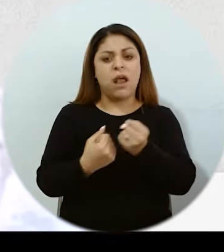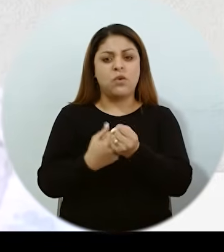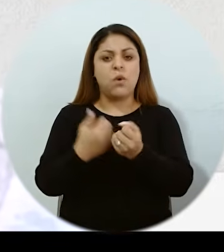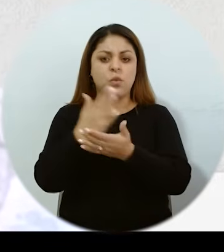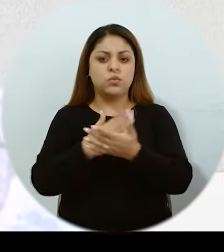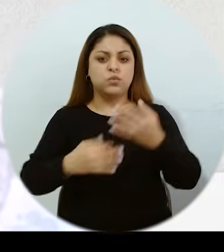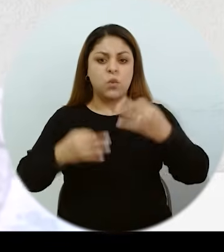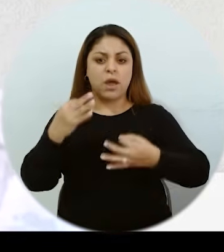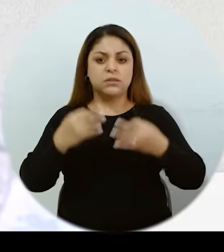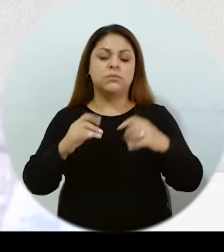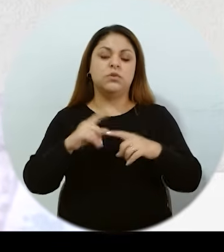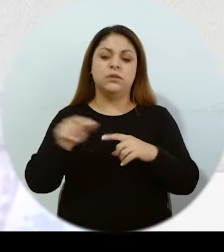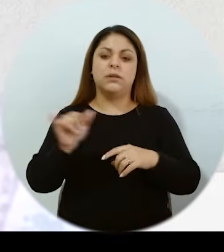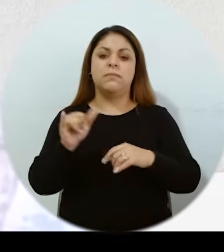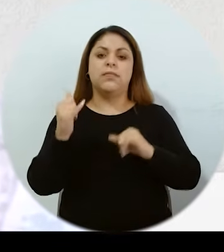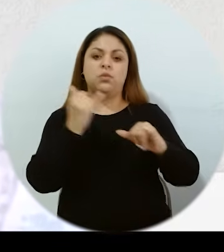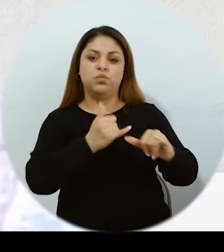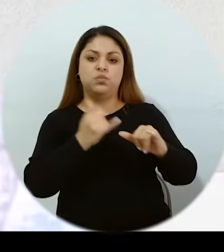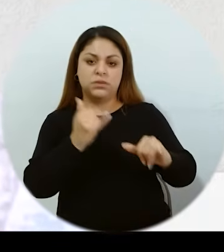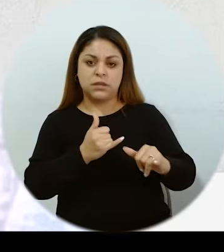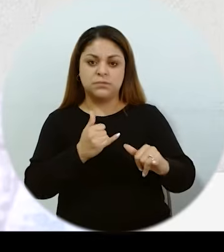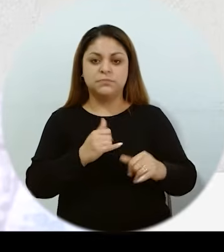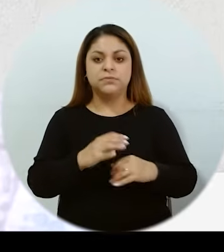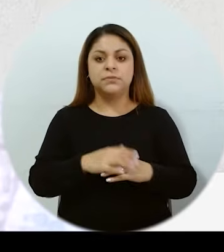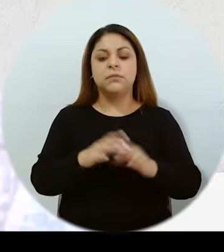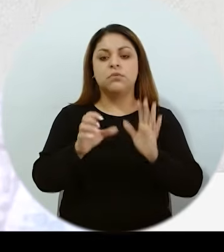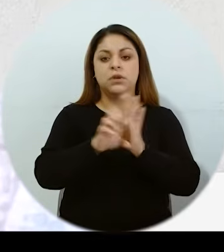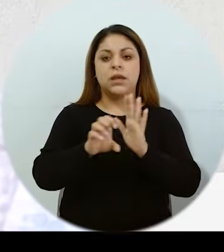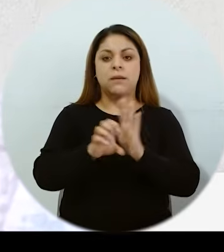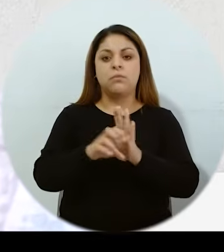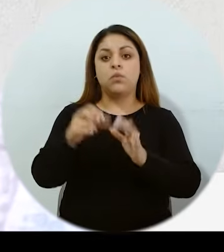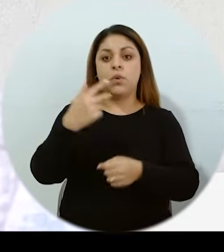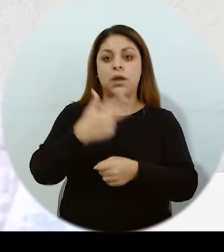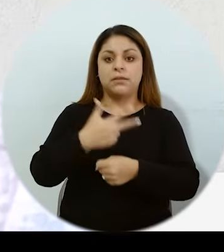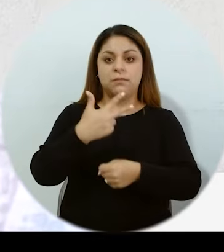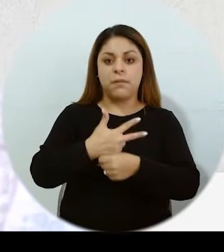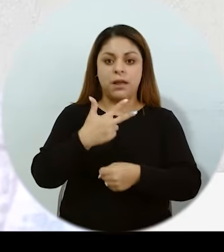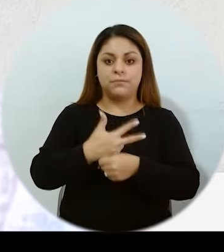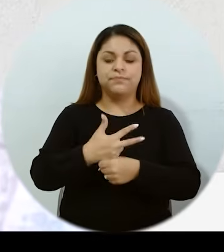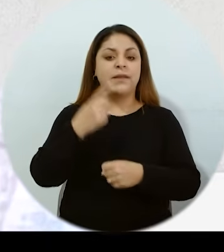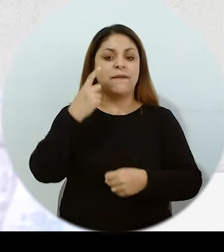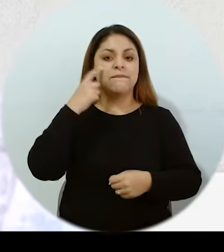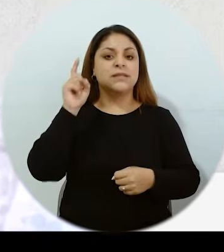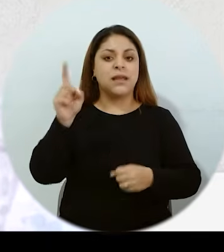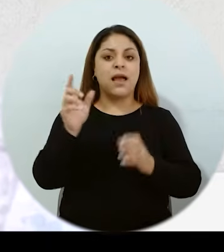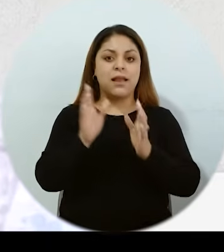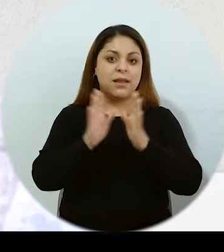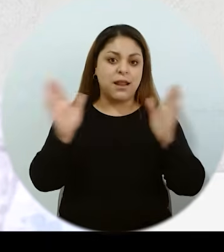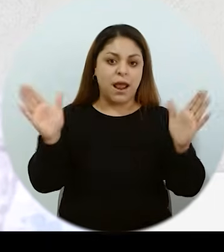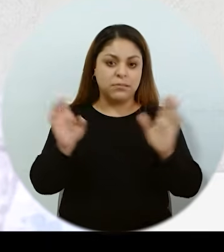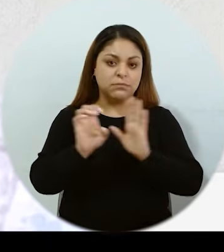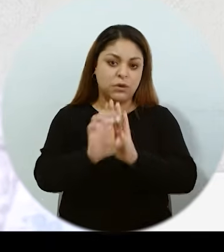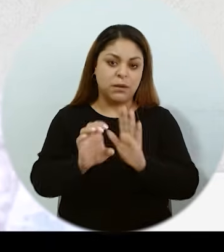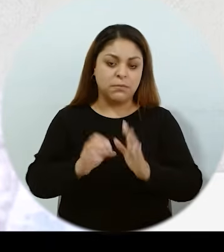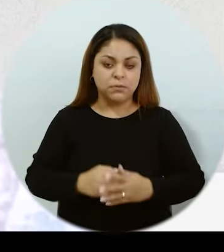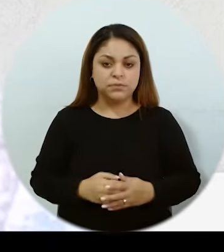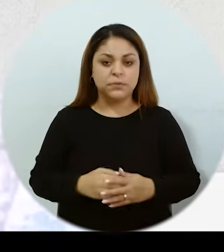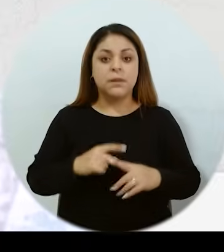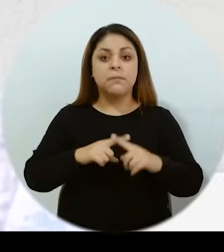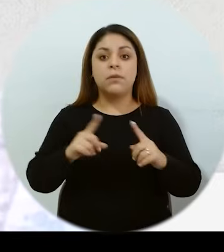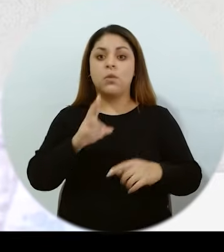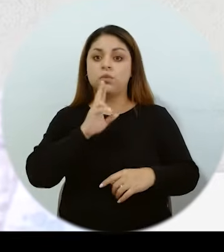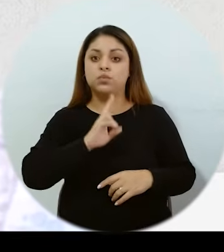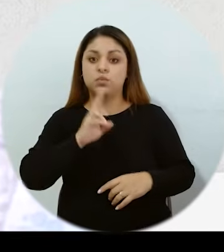de denuncia a la actuación de otros funcionarios. En el caso de Guatemala, la fiscal general, por ejemplo. Pero